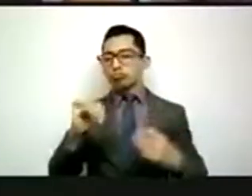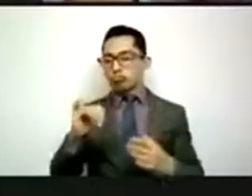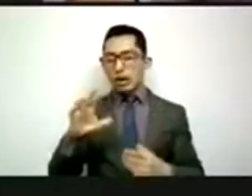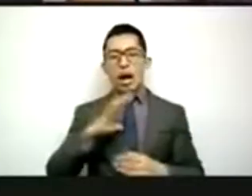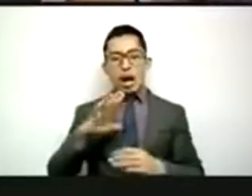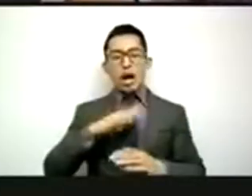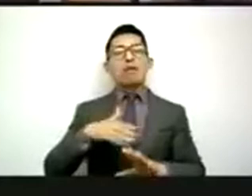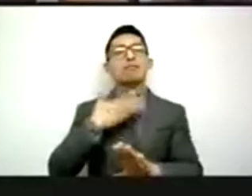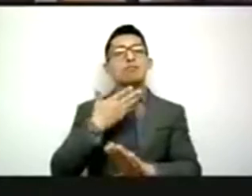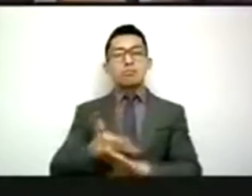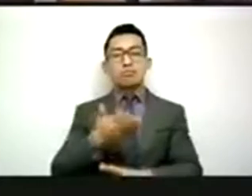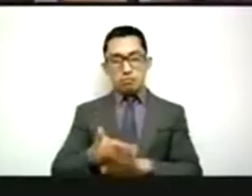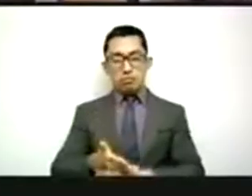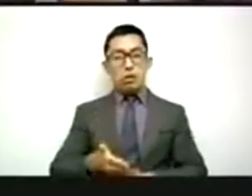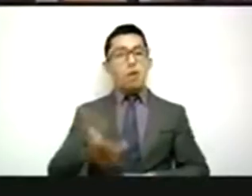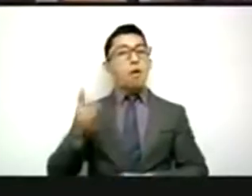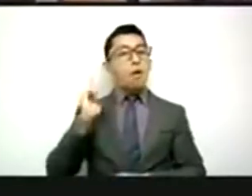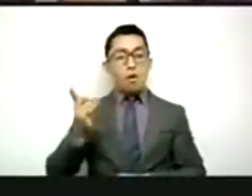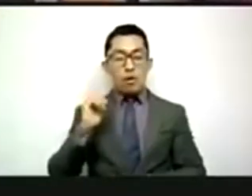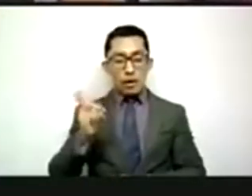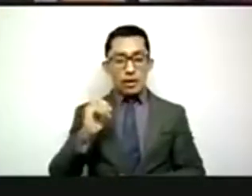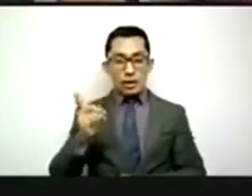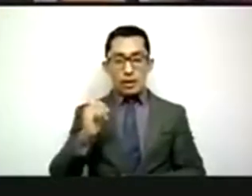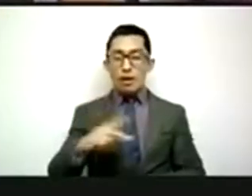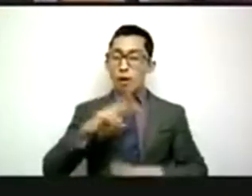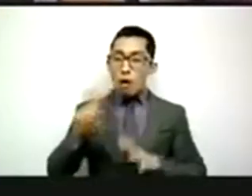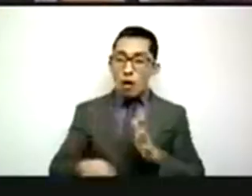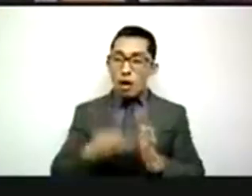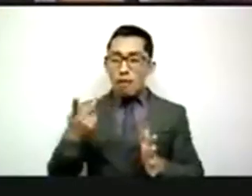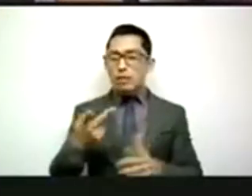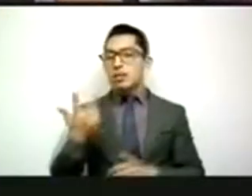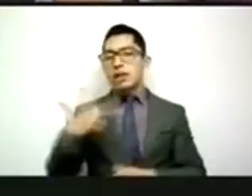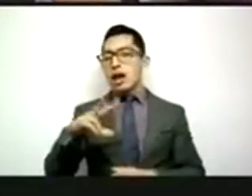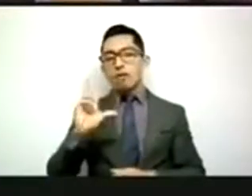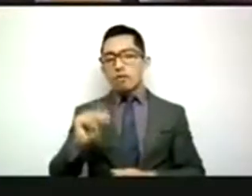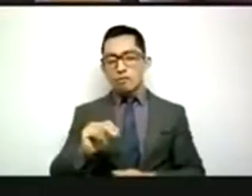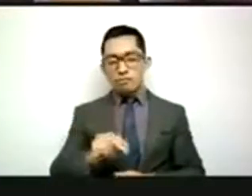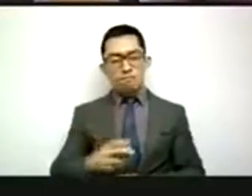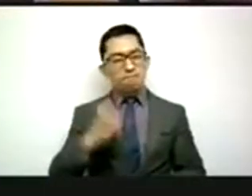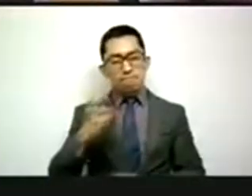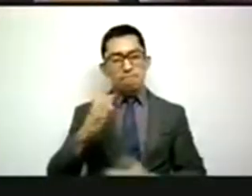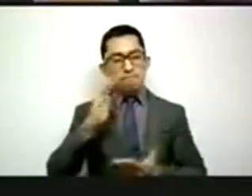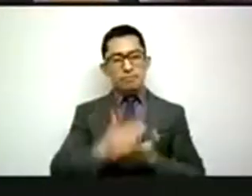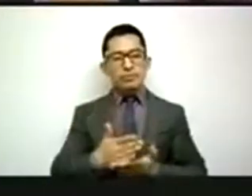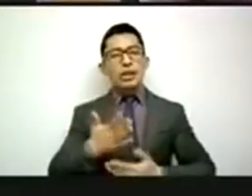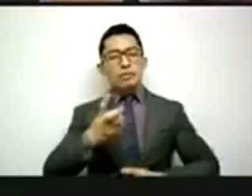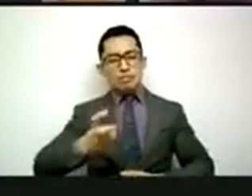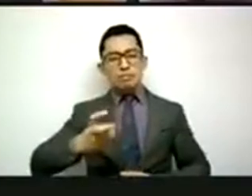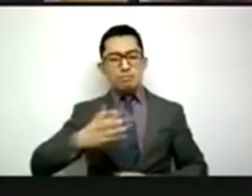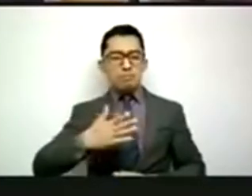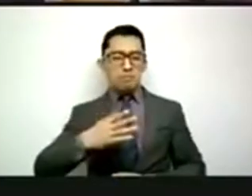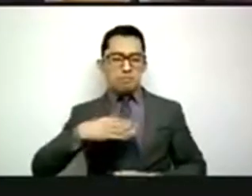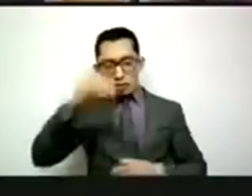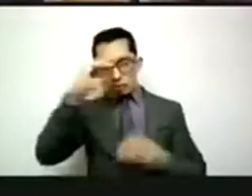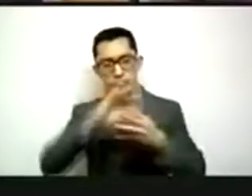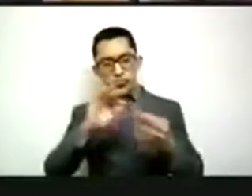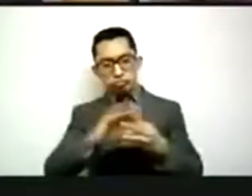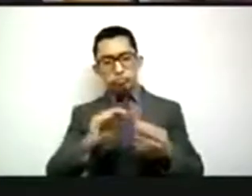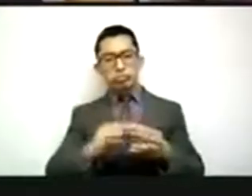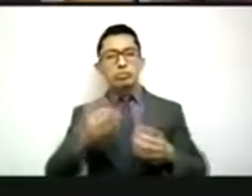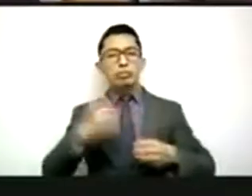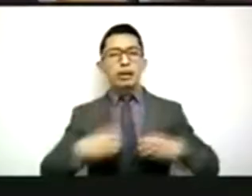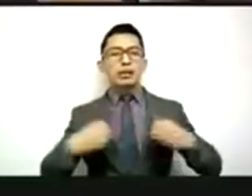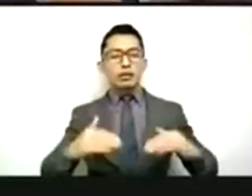ojalá no vuelva a suceder. Estos serían mis comentarios al asunto. Magistrado, estoy de acuerdo,